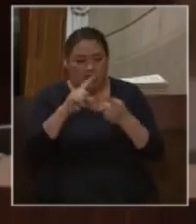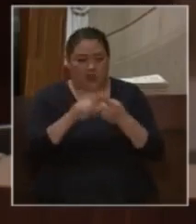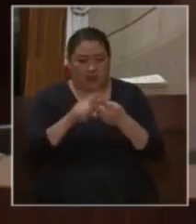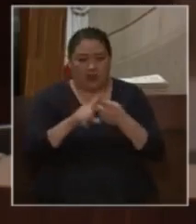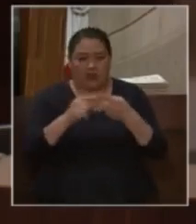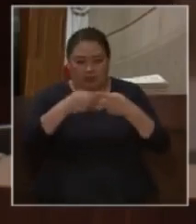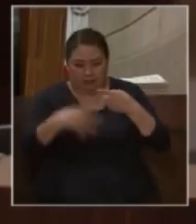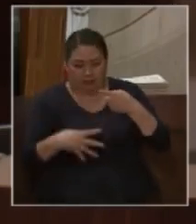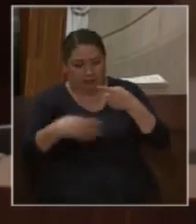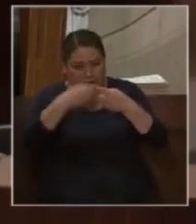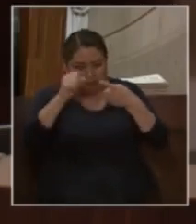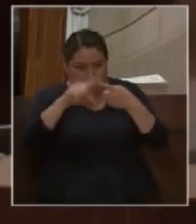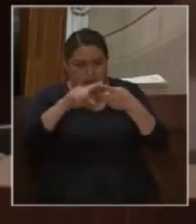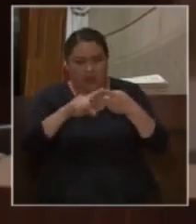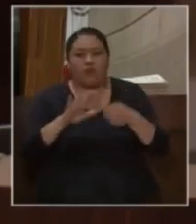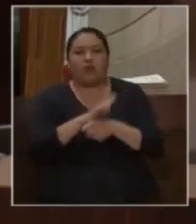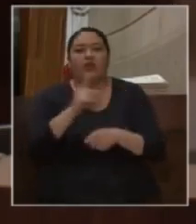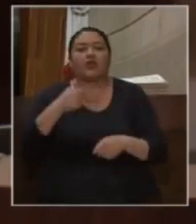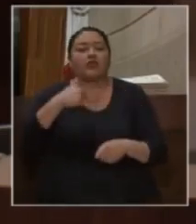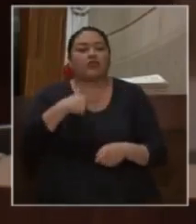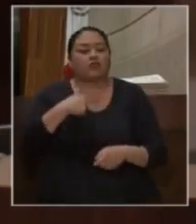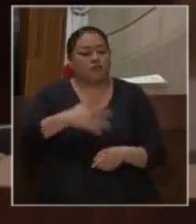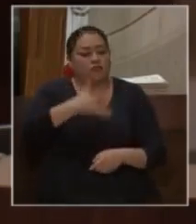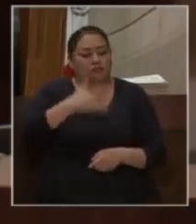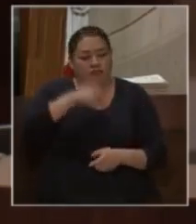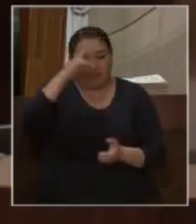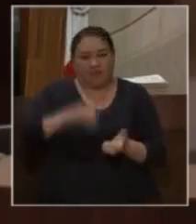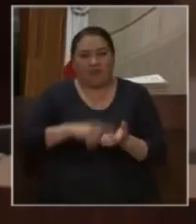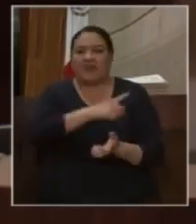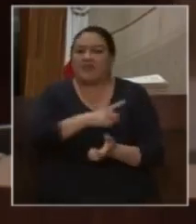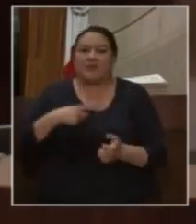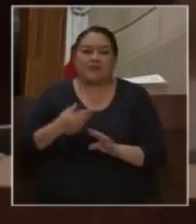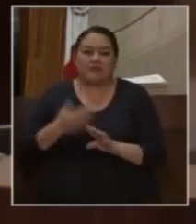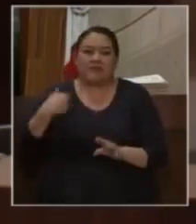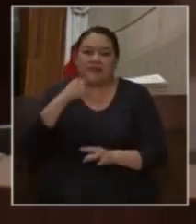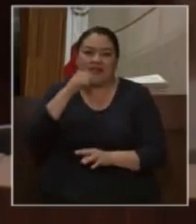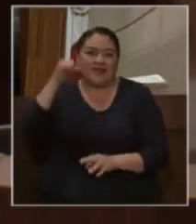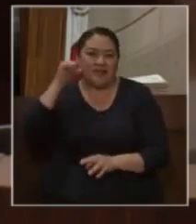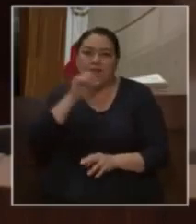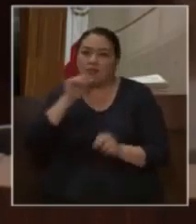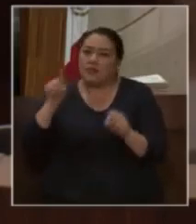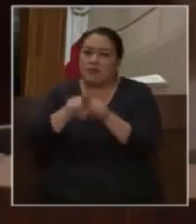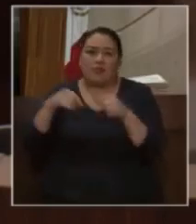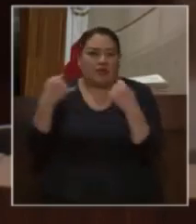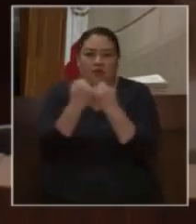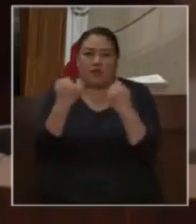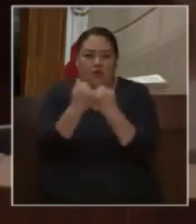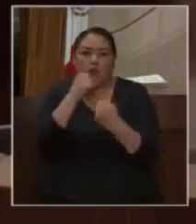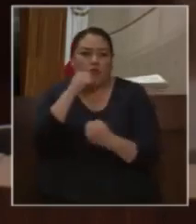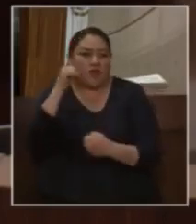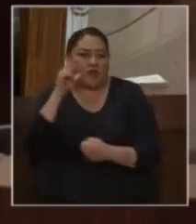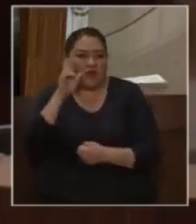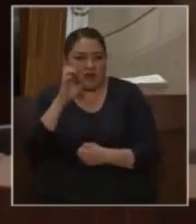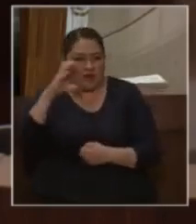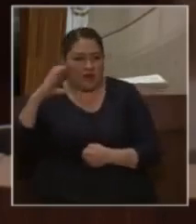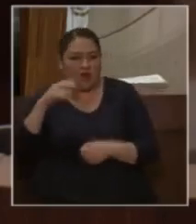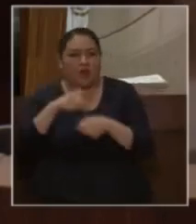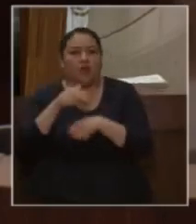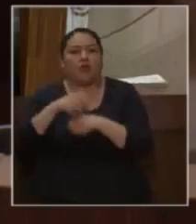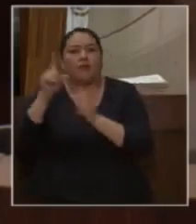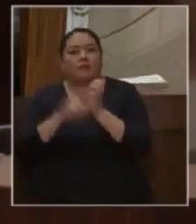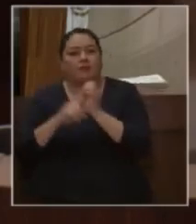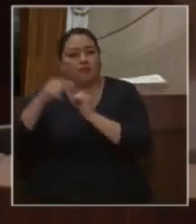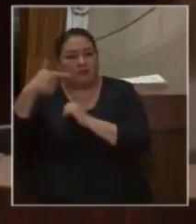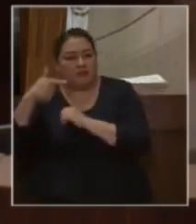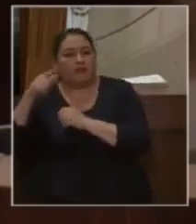2018 acumulados, porque estimo que debe resolverse con los mismos razonamientos jurídicos con los que resolvimos el recurso de reconsideración 1017